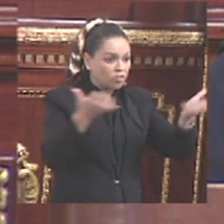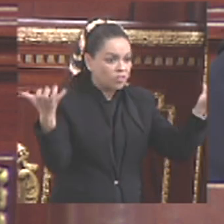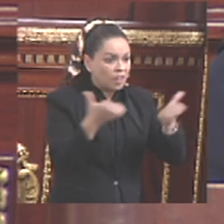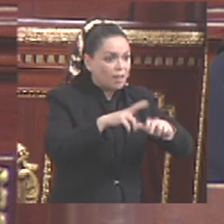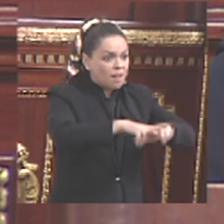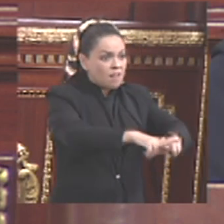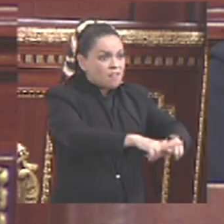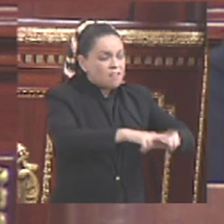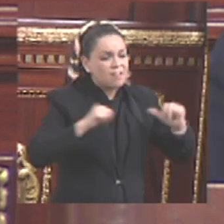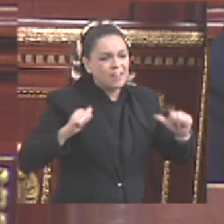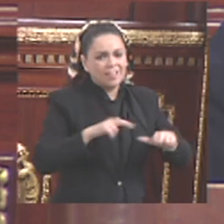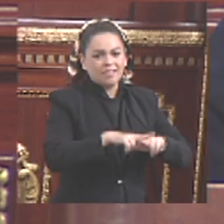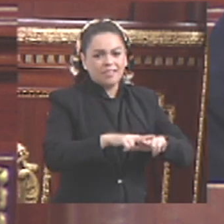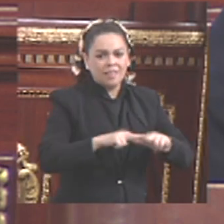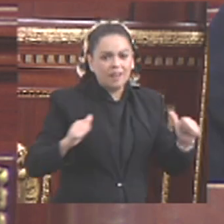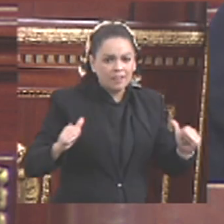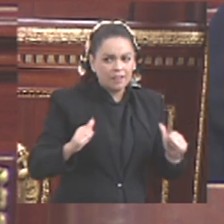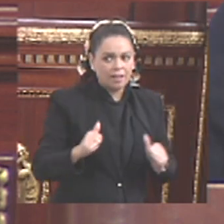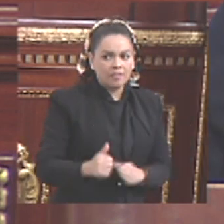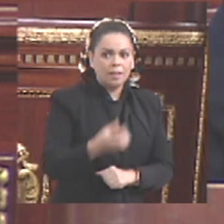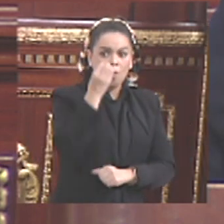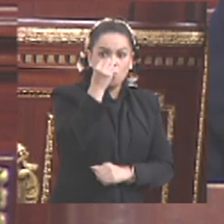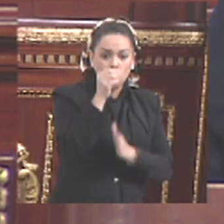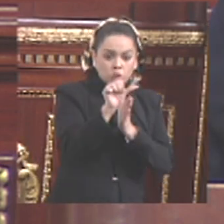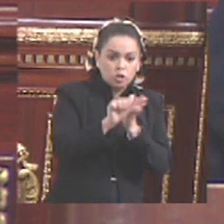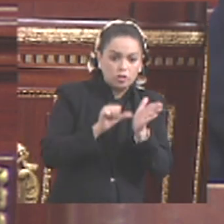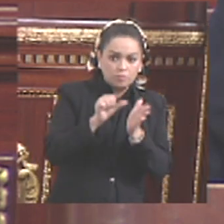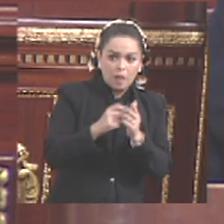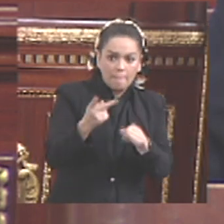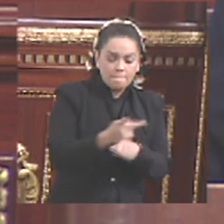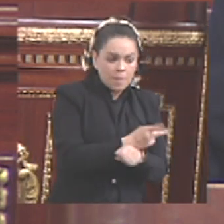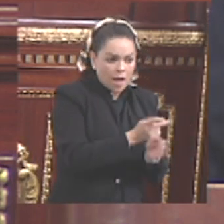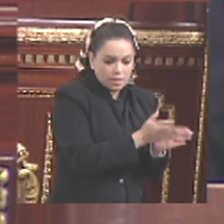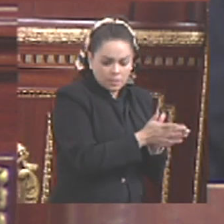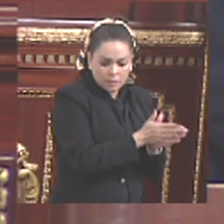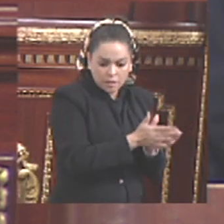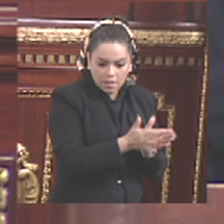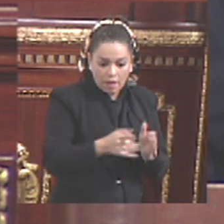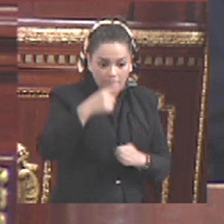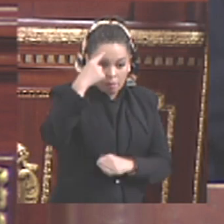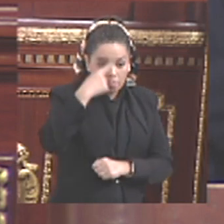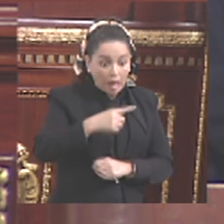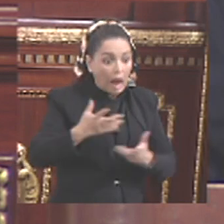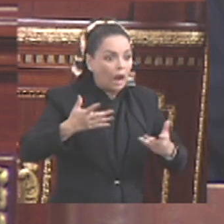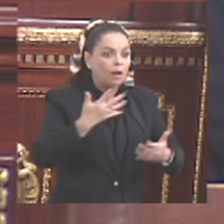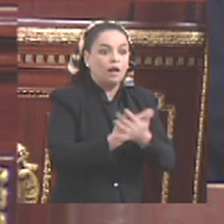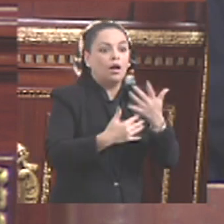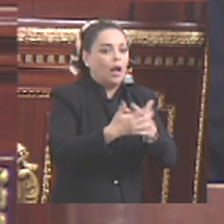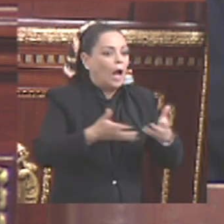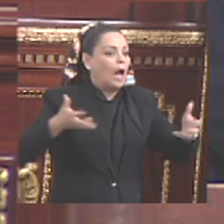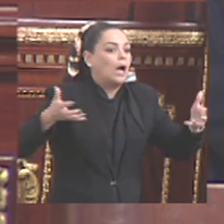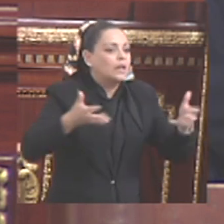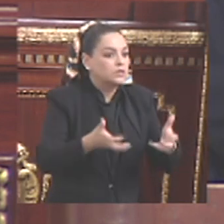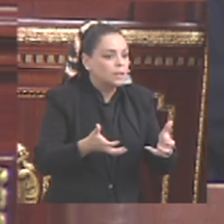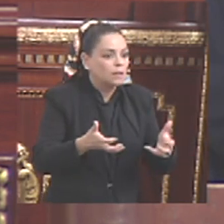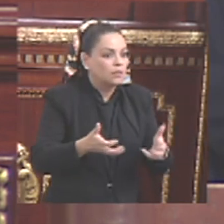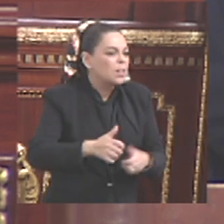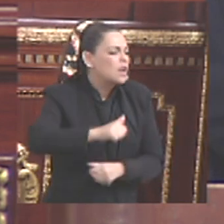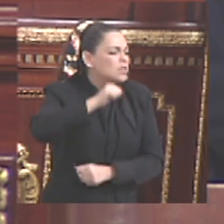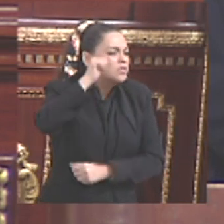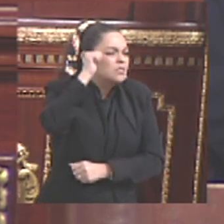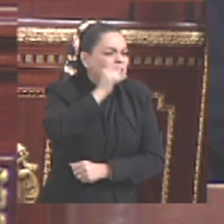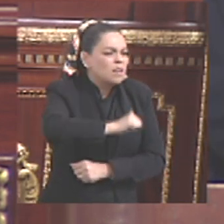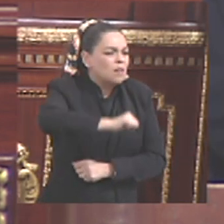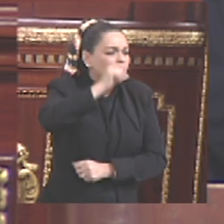reaccionar, meses en reaccionar, y quien lo hizo, como siempre, fue la sociedad civil,